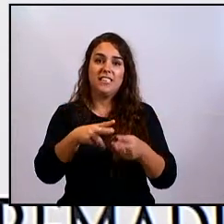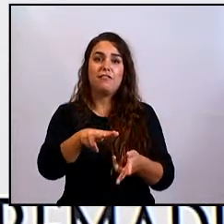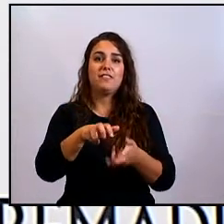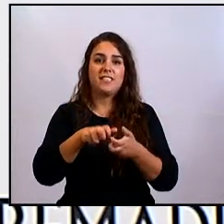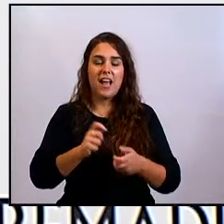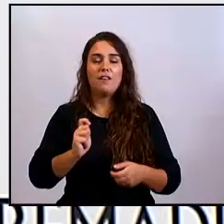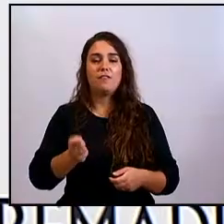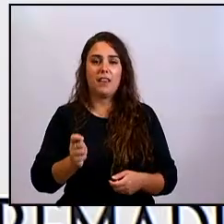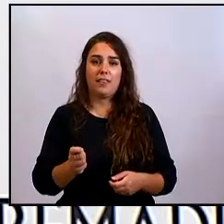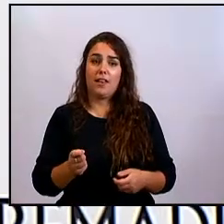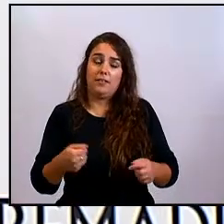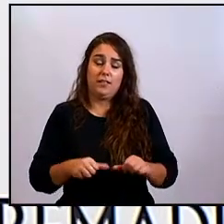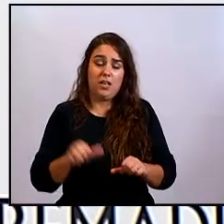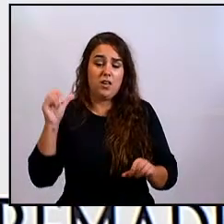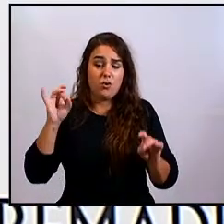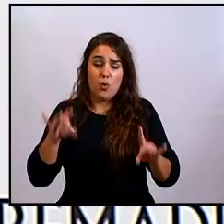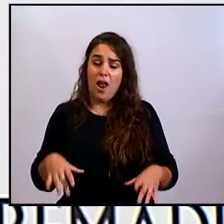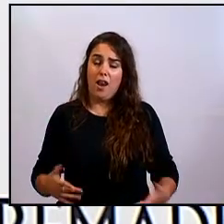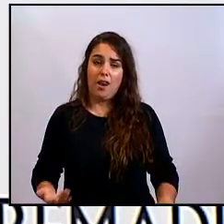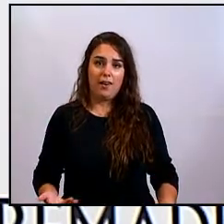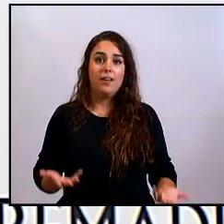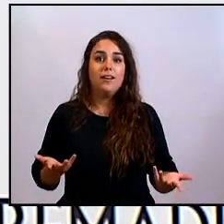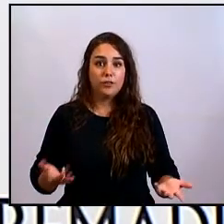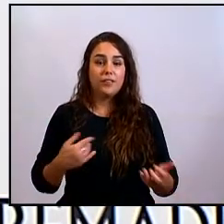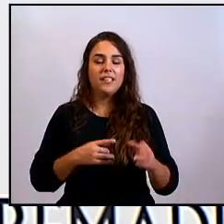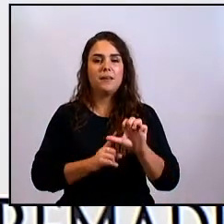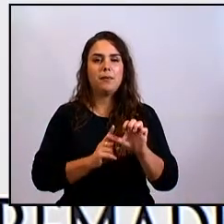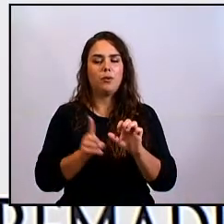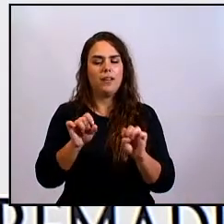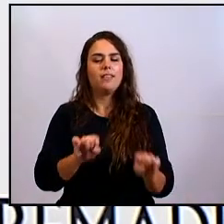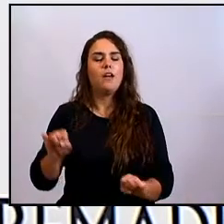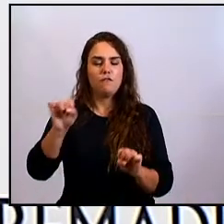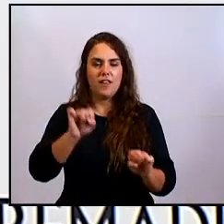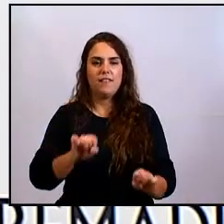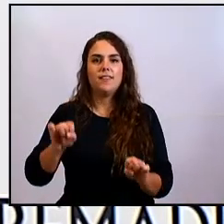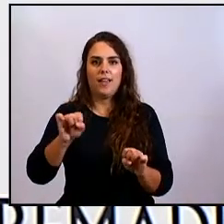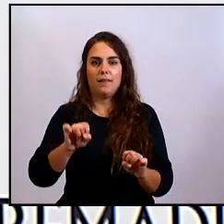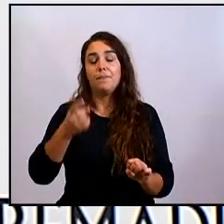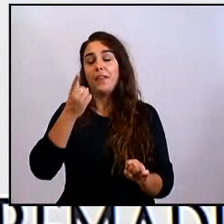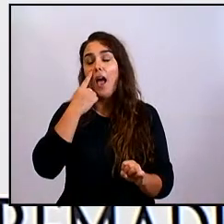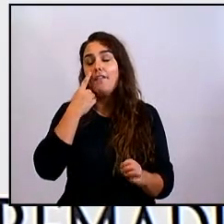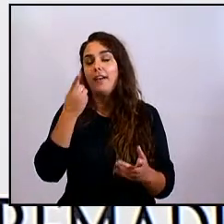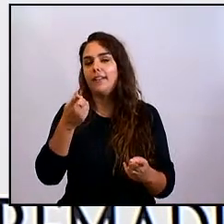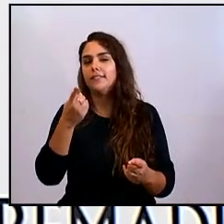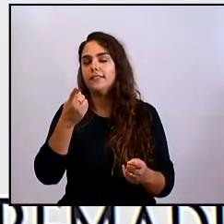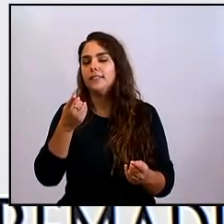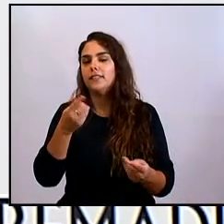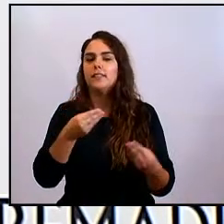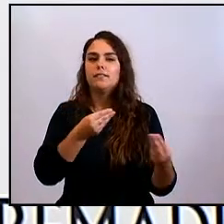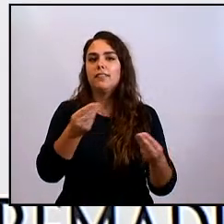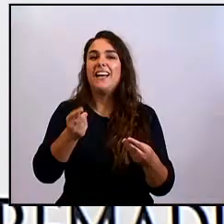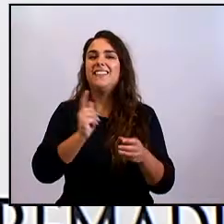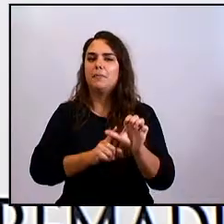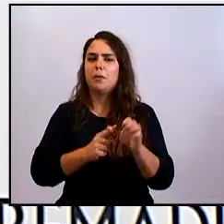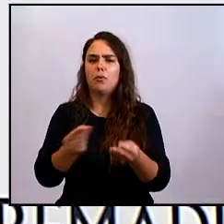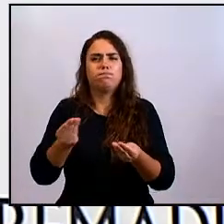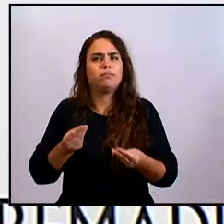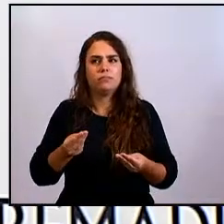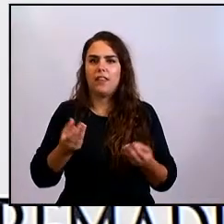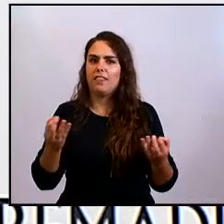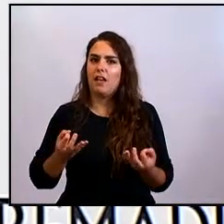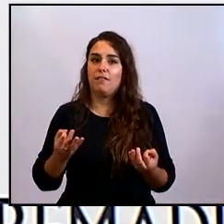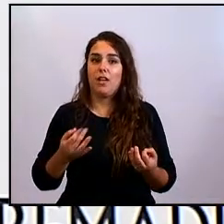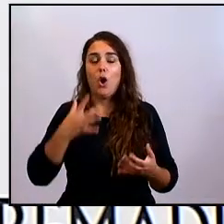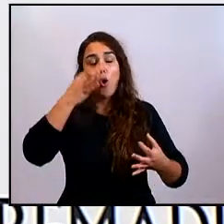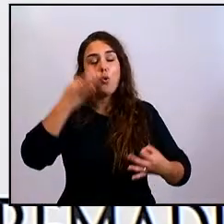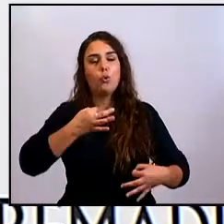hecho siempre, y ahí es donde Extremadura defenderá lo que le corresponde a los extremeños y lo que entendemos que es de